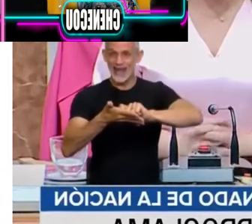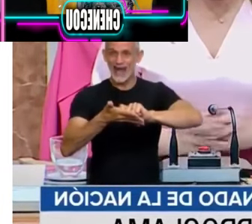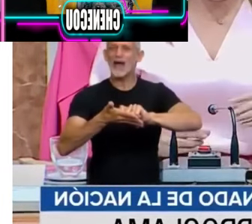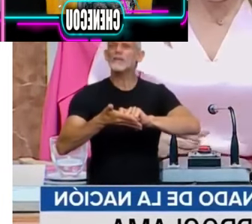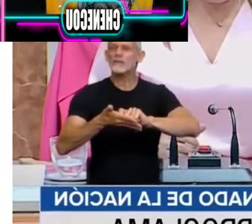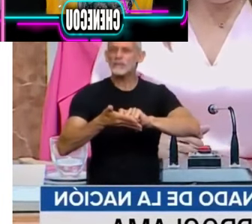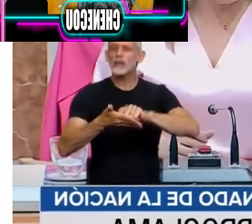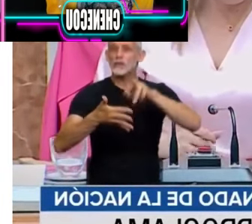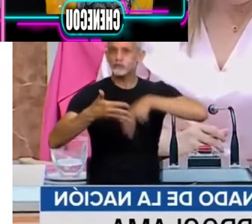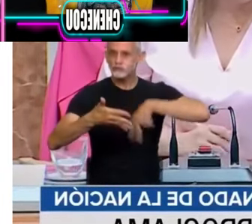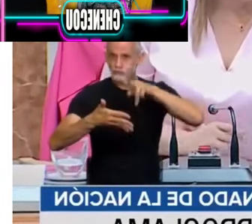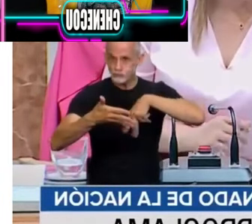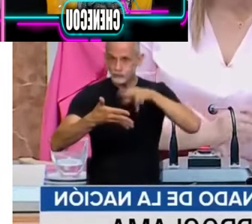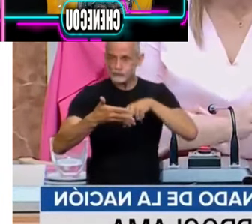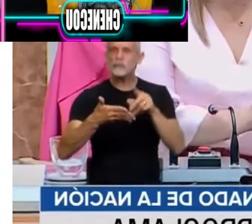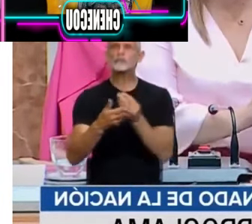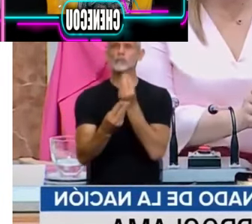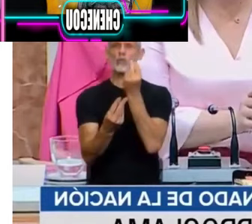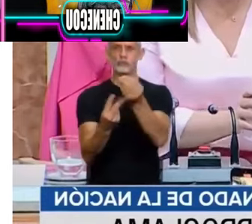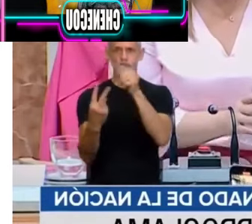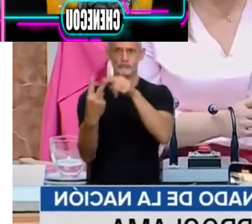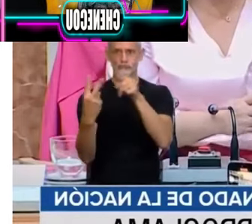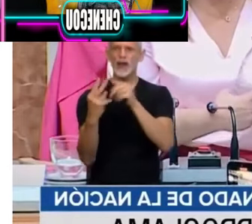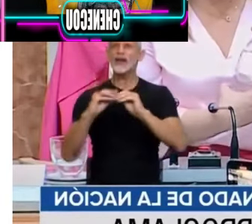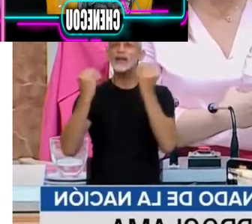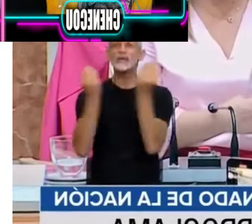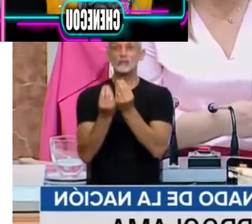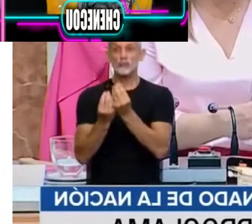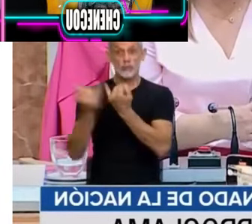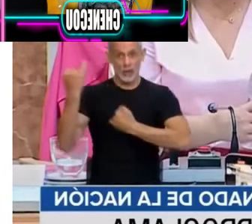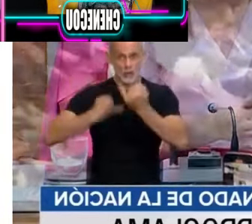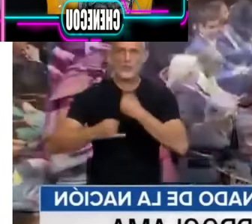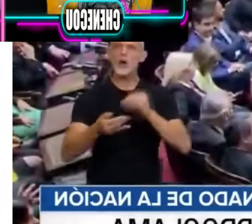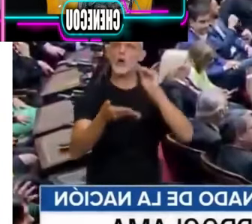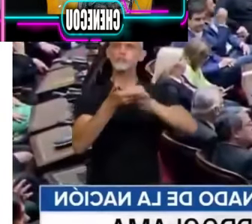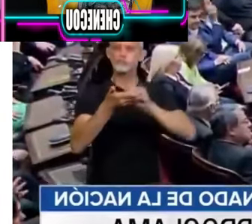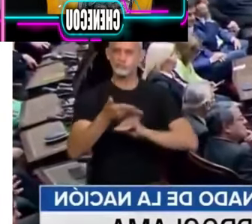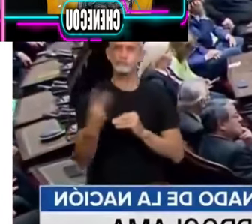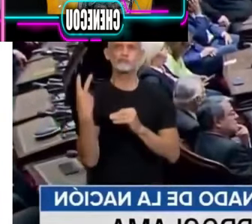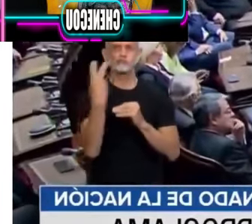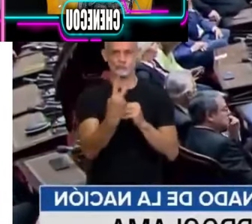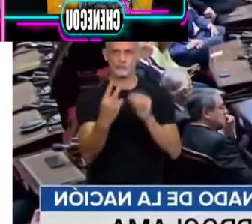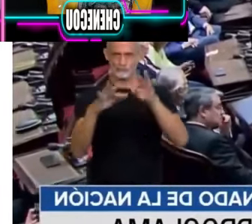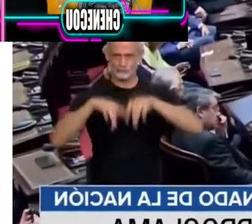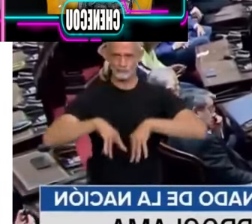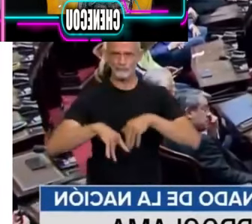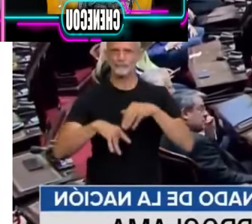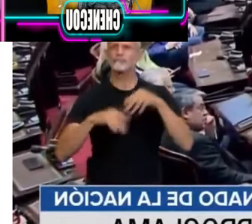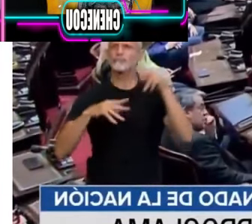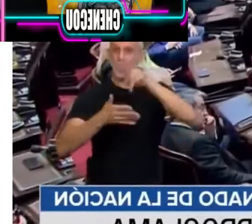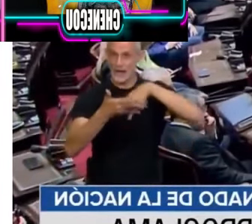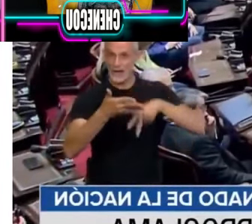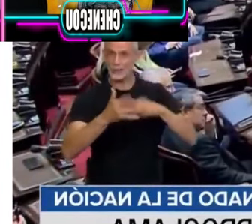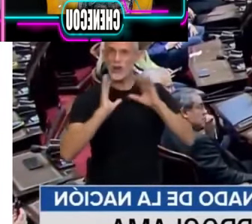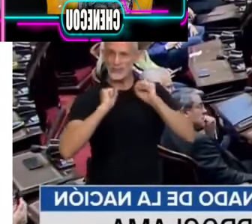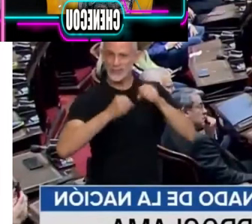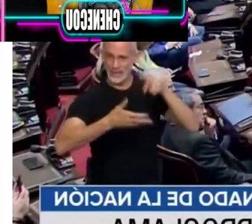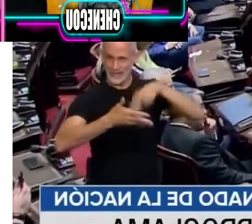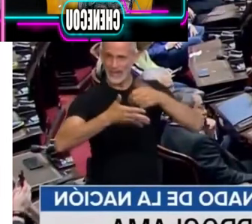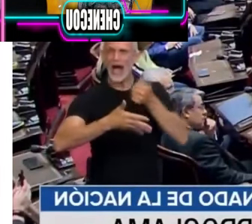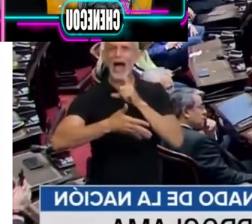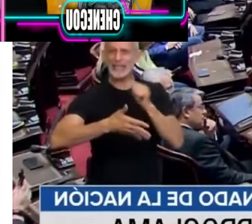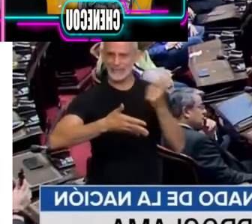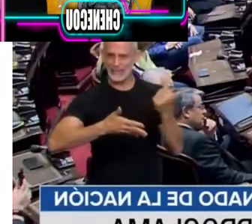resolución en la cual se consagran los resultados informados y la fórmula consagrada. Por lectura, por secretaría de la